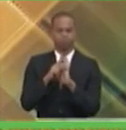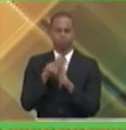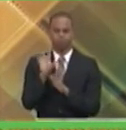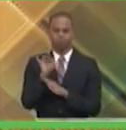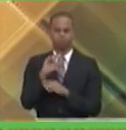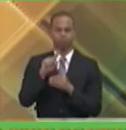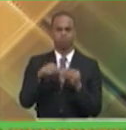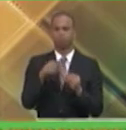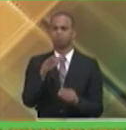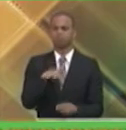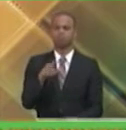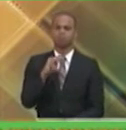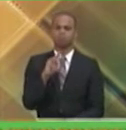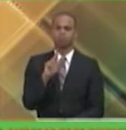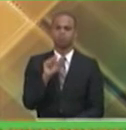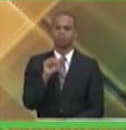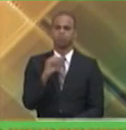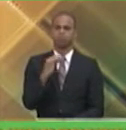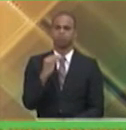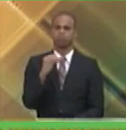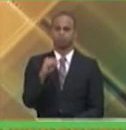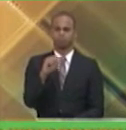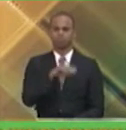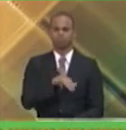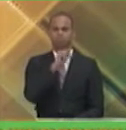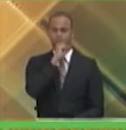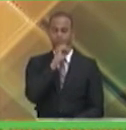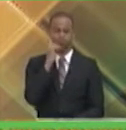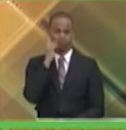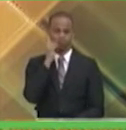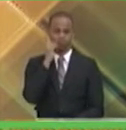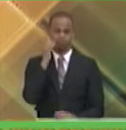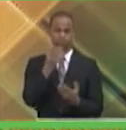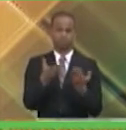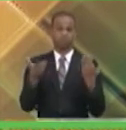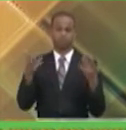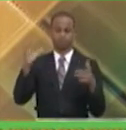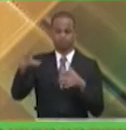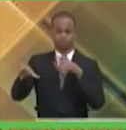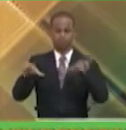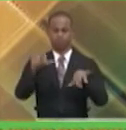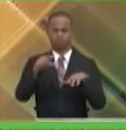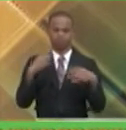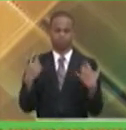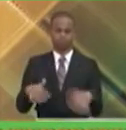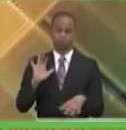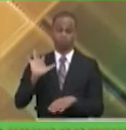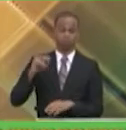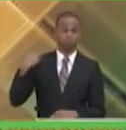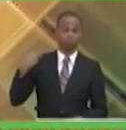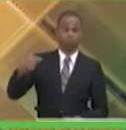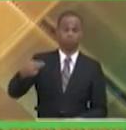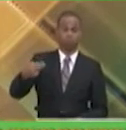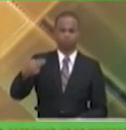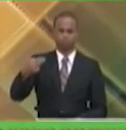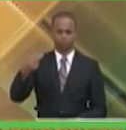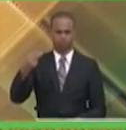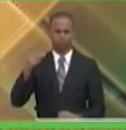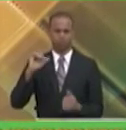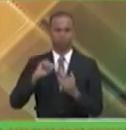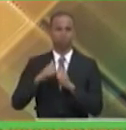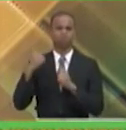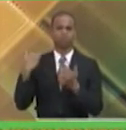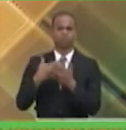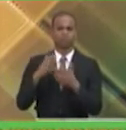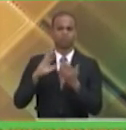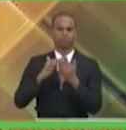museos en Santo Domingo. Esos patrimonios que se encuentran aquí, su historia, cómo le llega a la comunidad